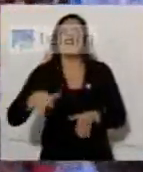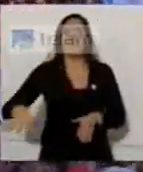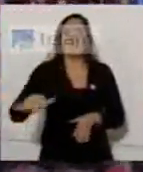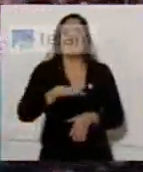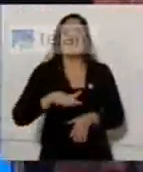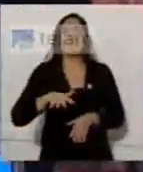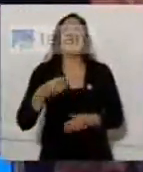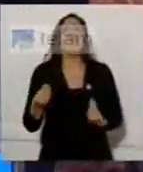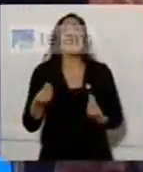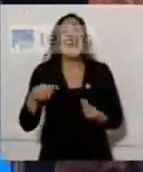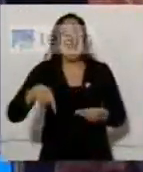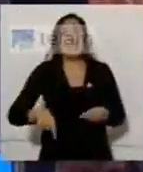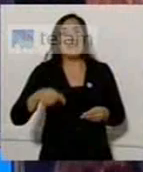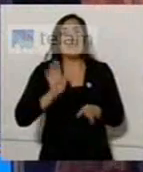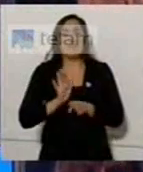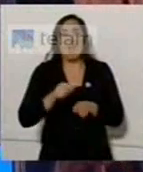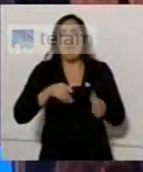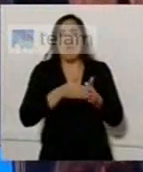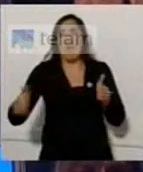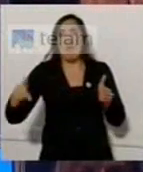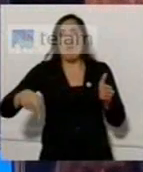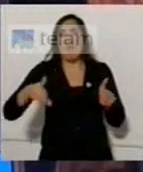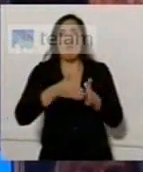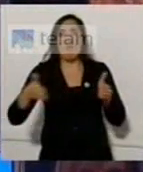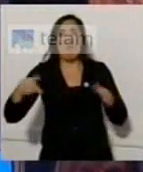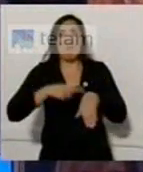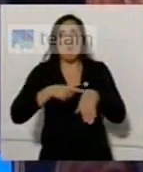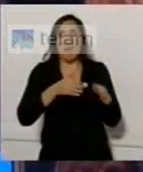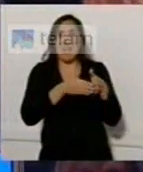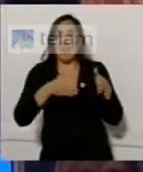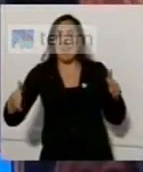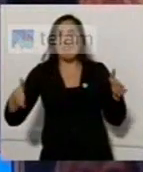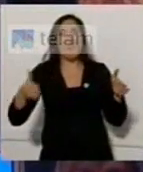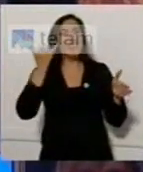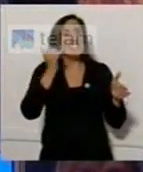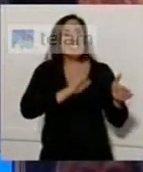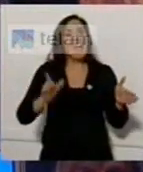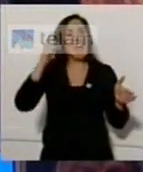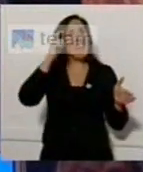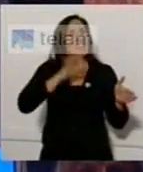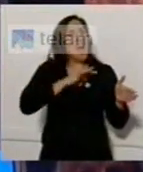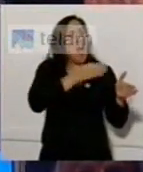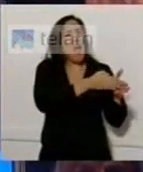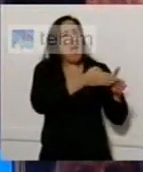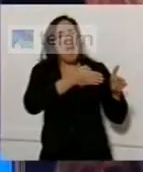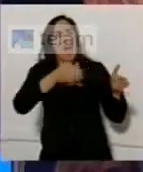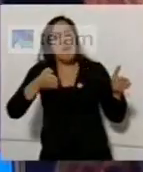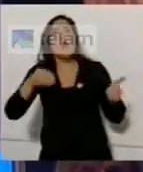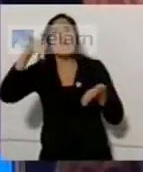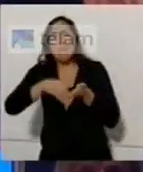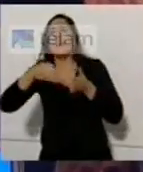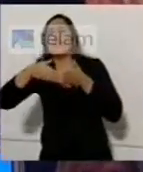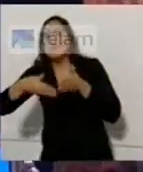a que esta década ganada le siga otra década más en que los argentinos sigan